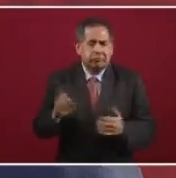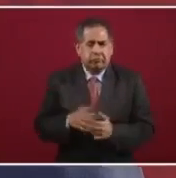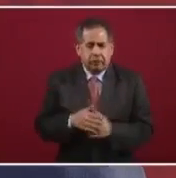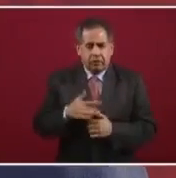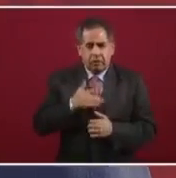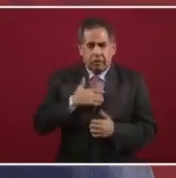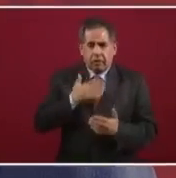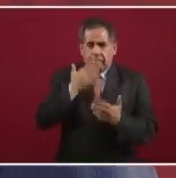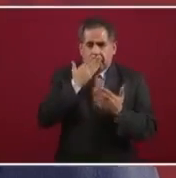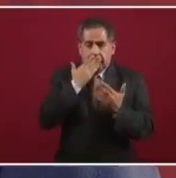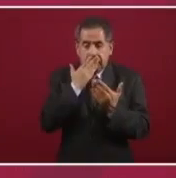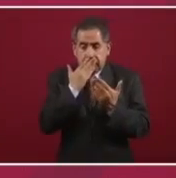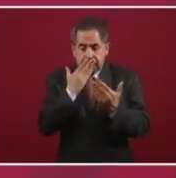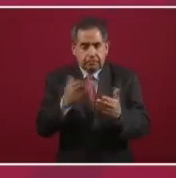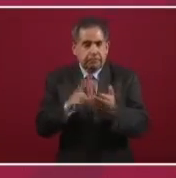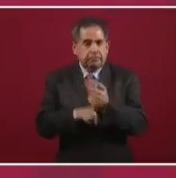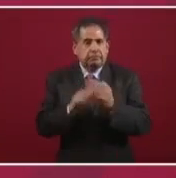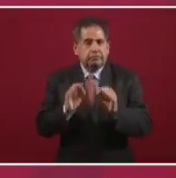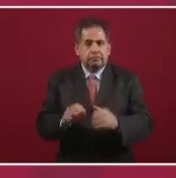muy bien